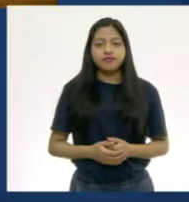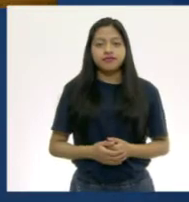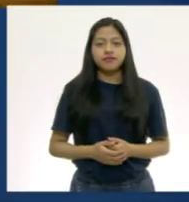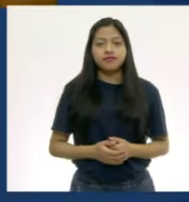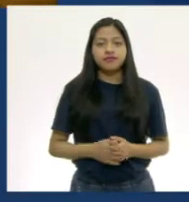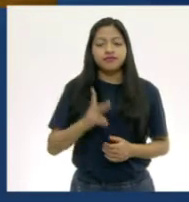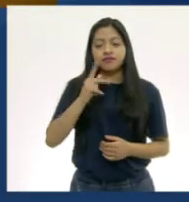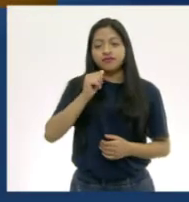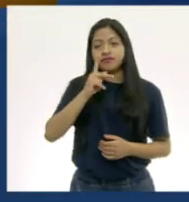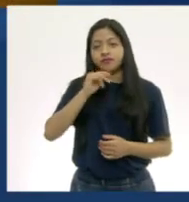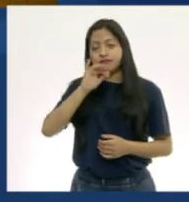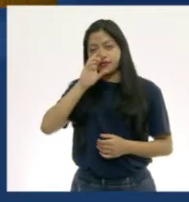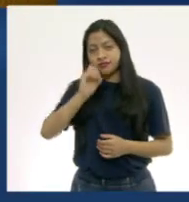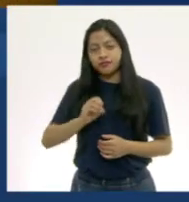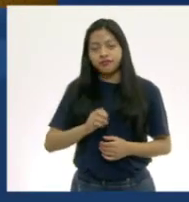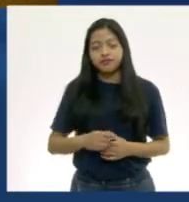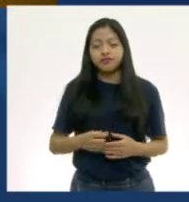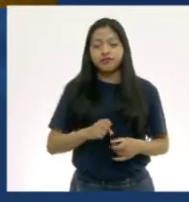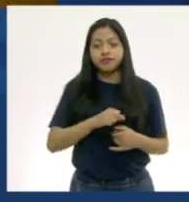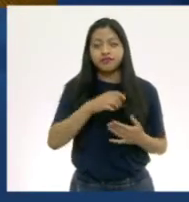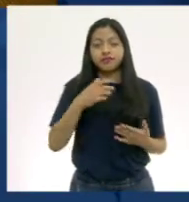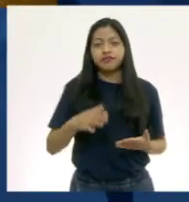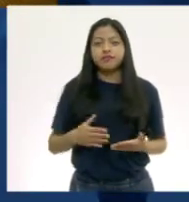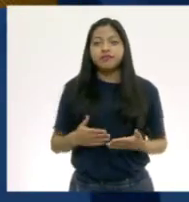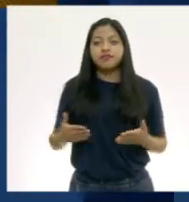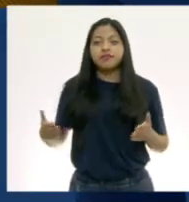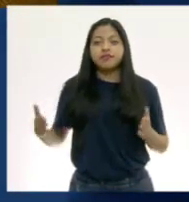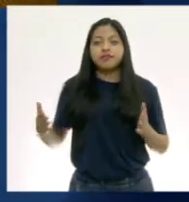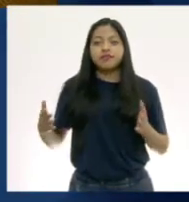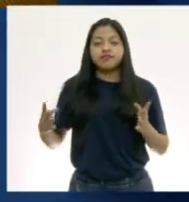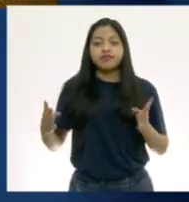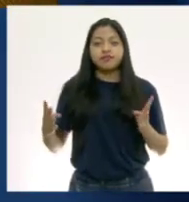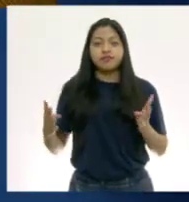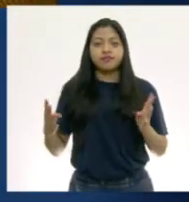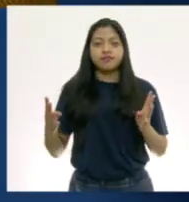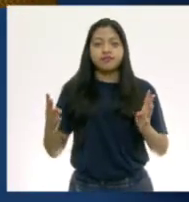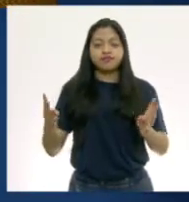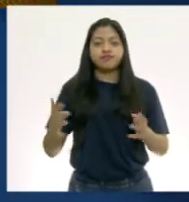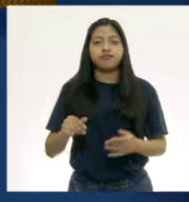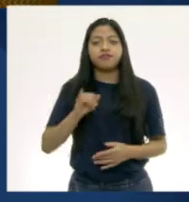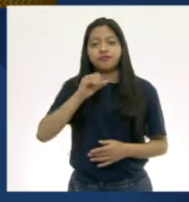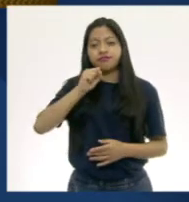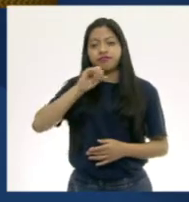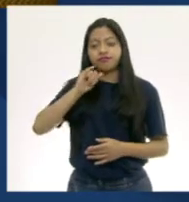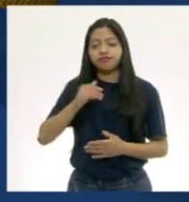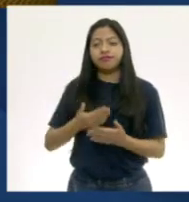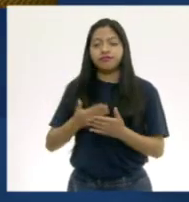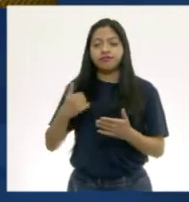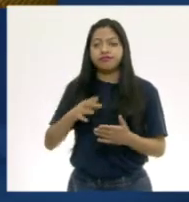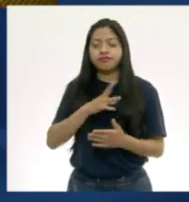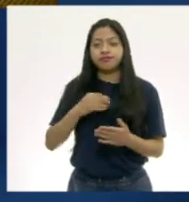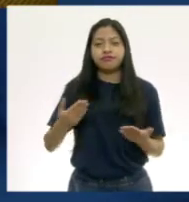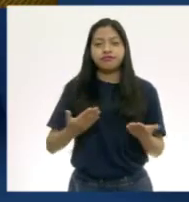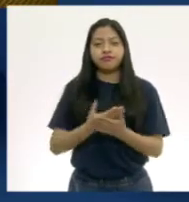Los papiros evocan el delta del Nilo, refugio de Isis cuando dio a luz a su hijo Horus.